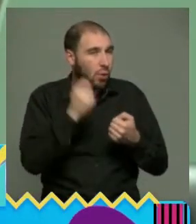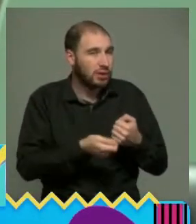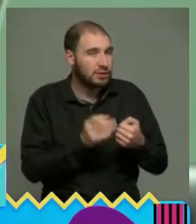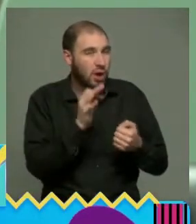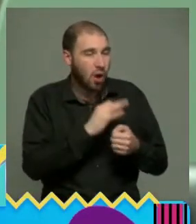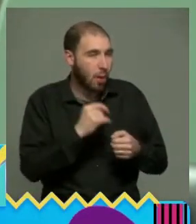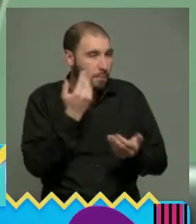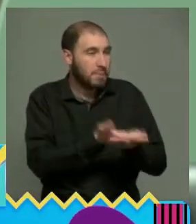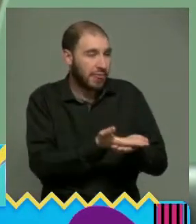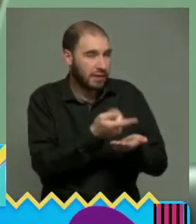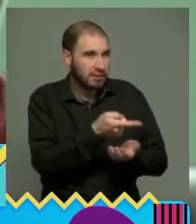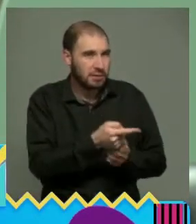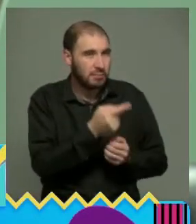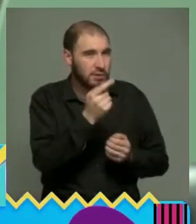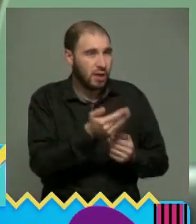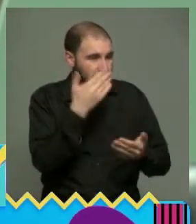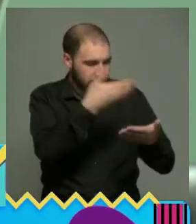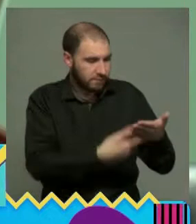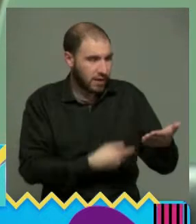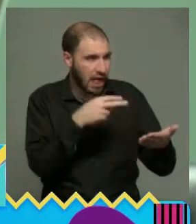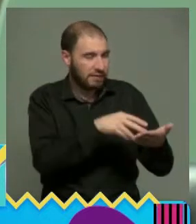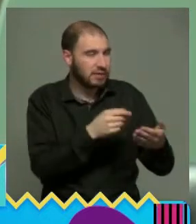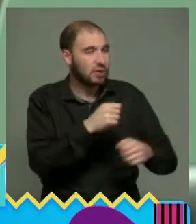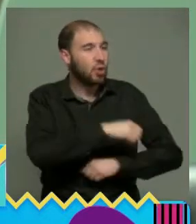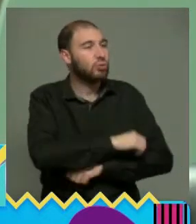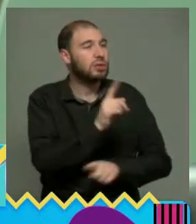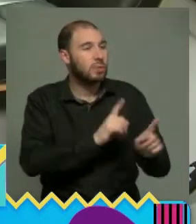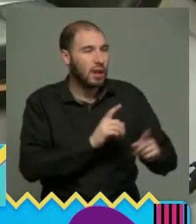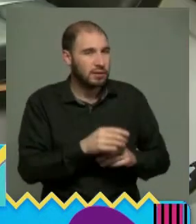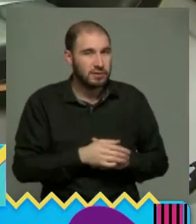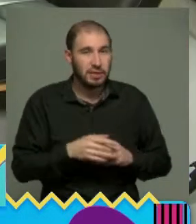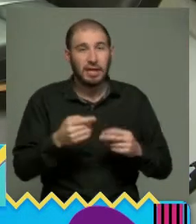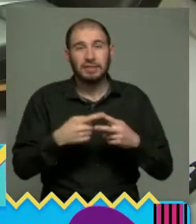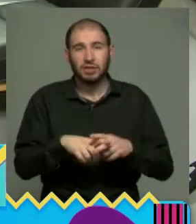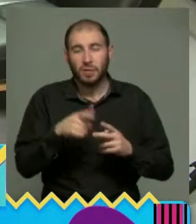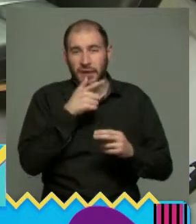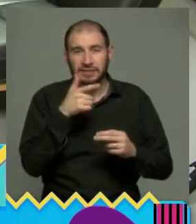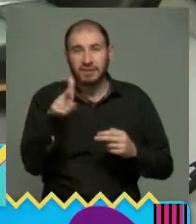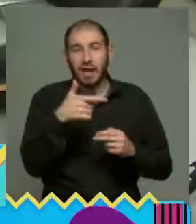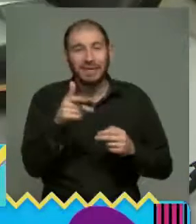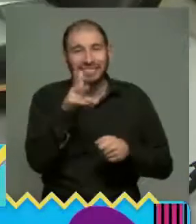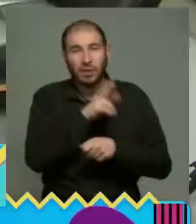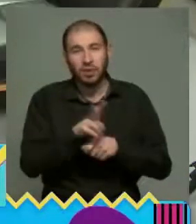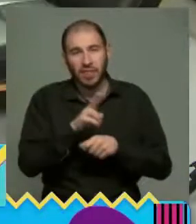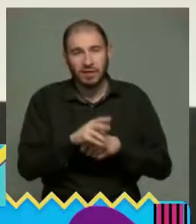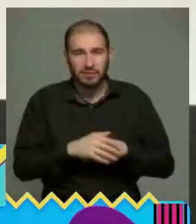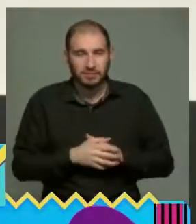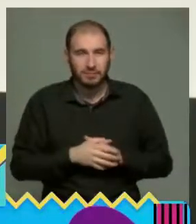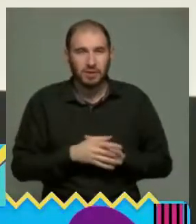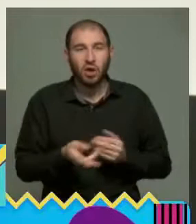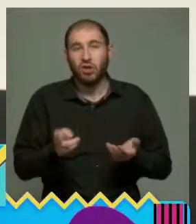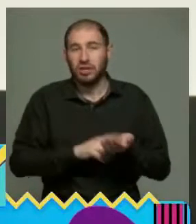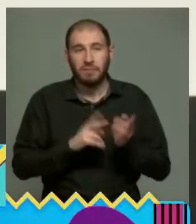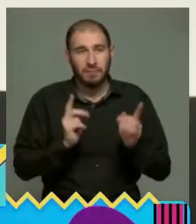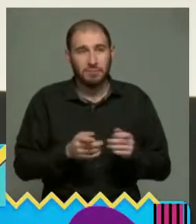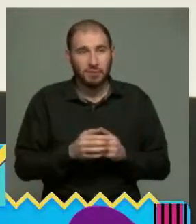pide y uno puede ver cuál fue el comportamiento. Es técnicamente como si fuese una cámara de seguridad. Sí. Y volvemos a lo